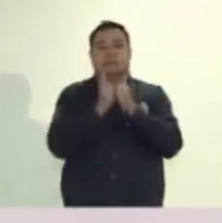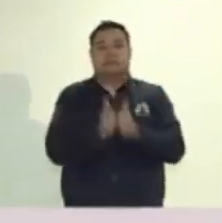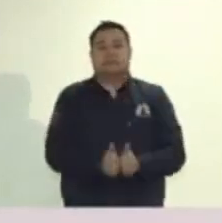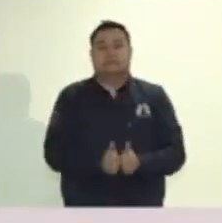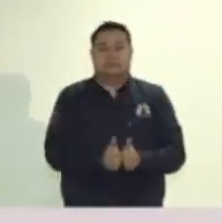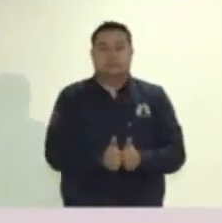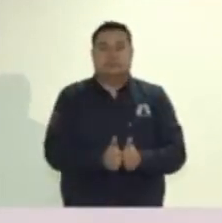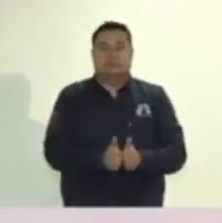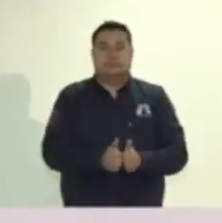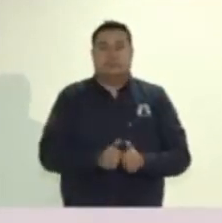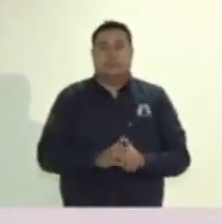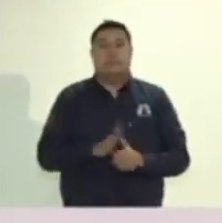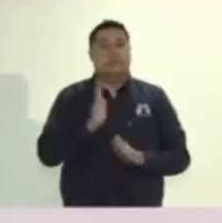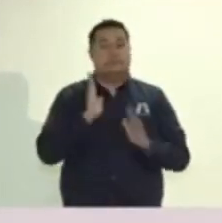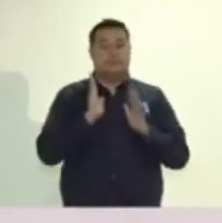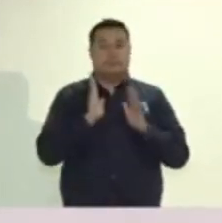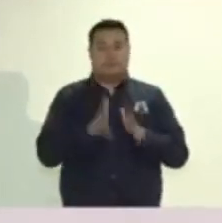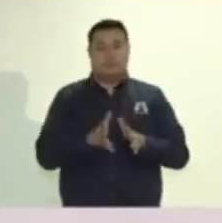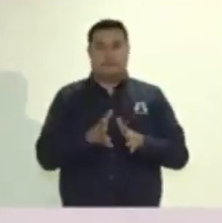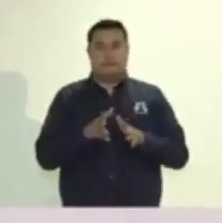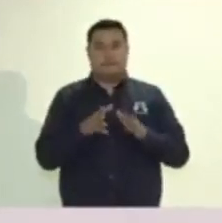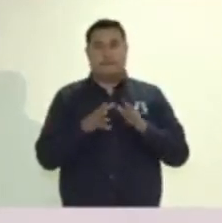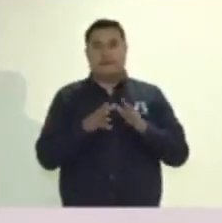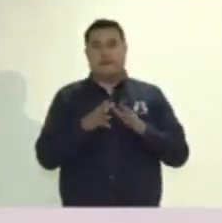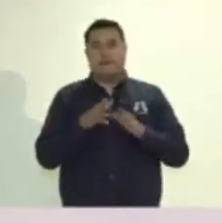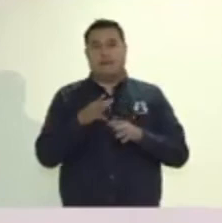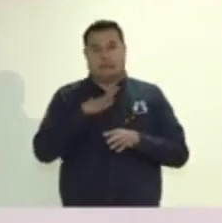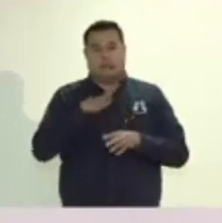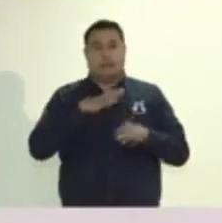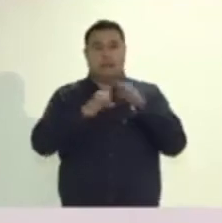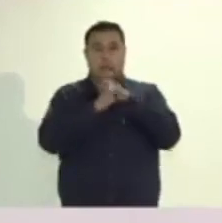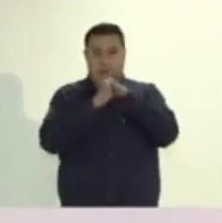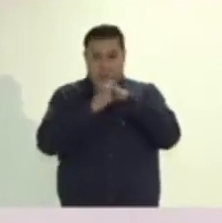Hemos brindado elementos para que puedas tener acceso a información